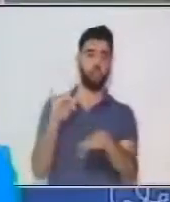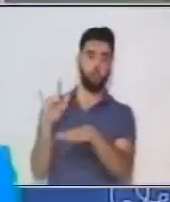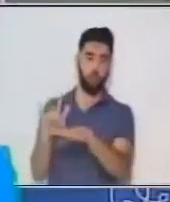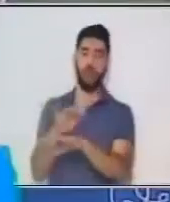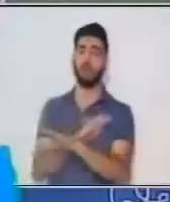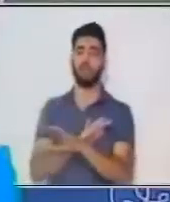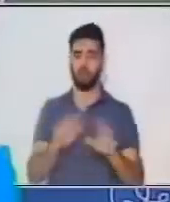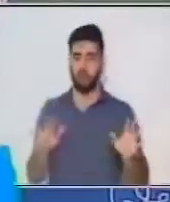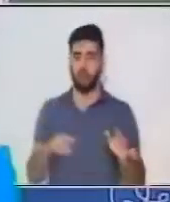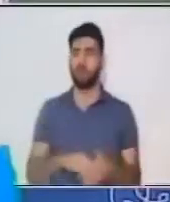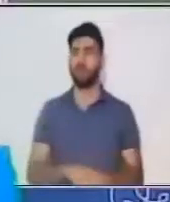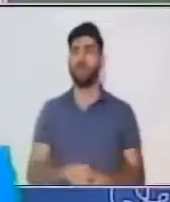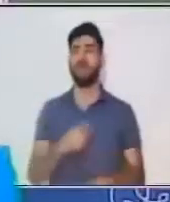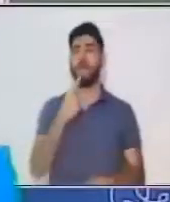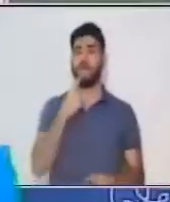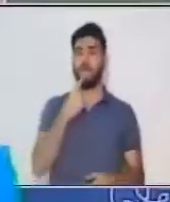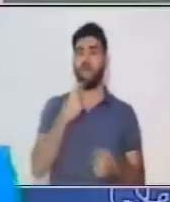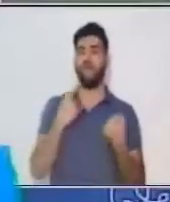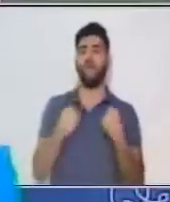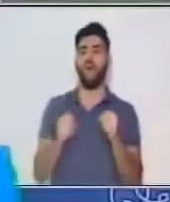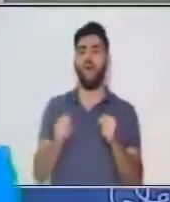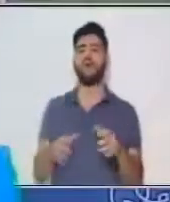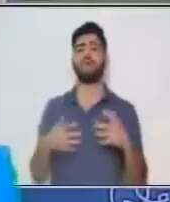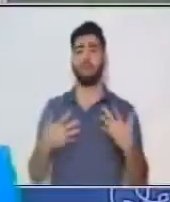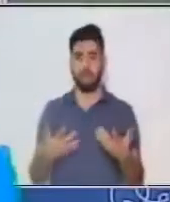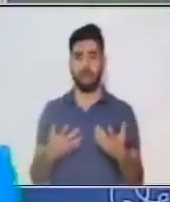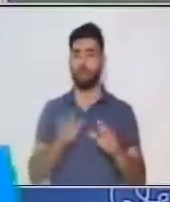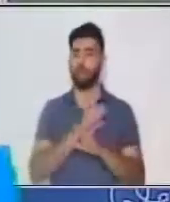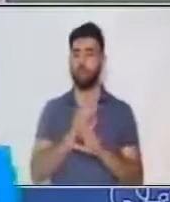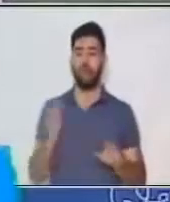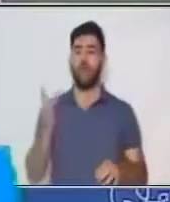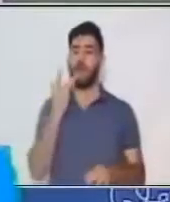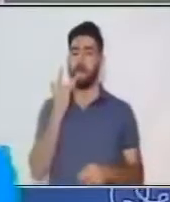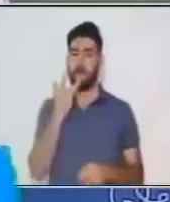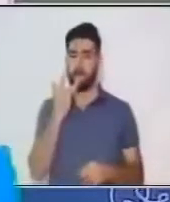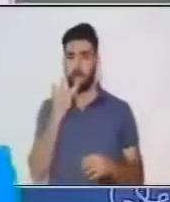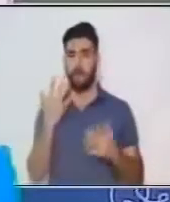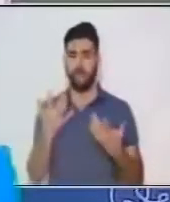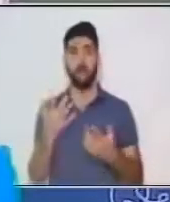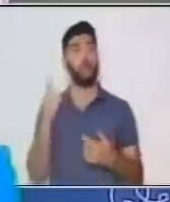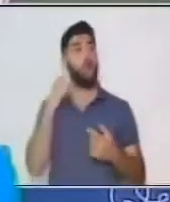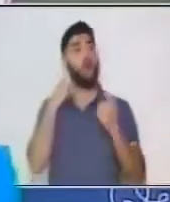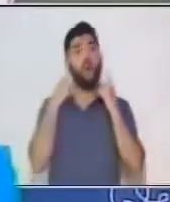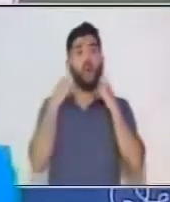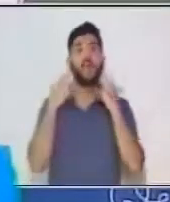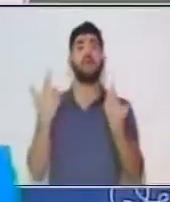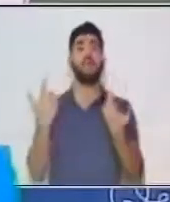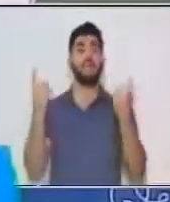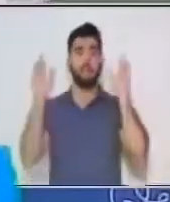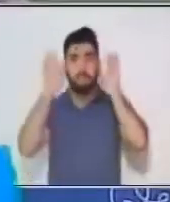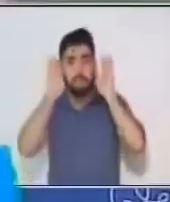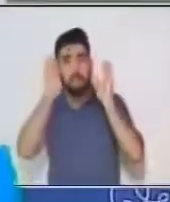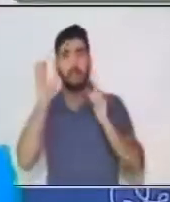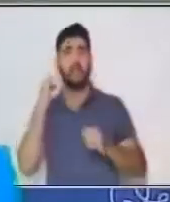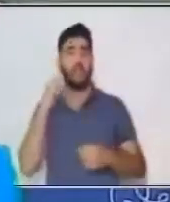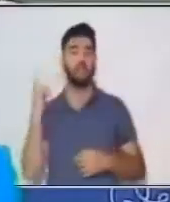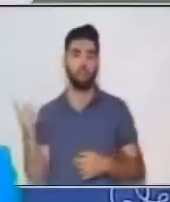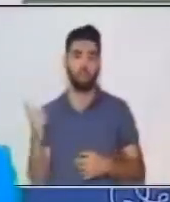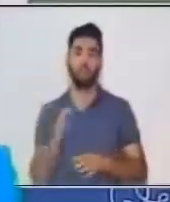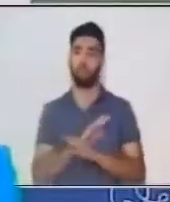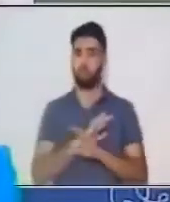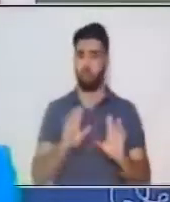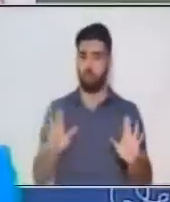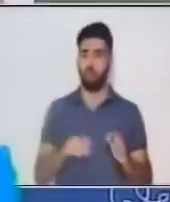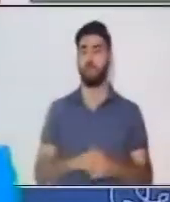tocar. ¿Qué hacía la boca? Solo podía probar. Y las orejas, escuchar. Entonces tomaron una